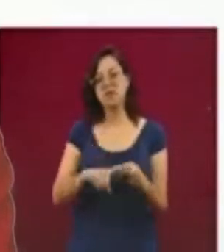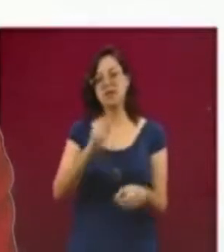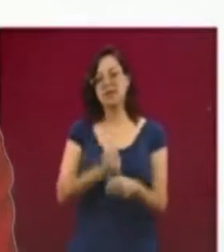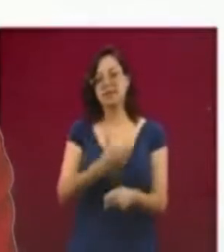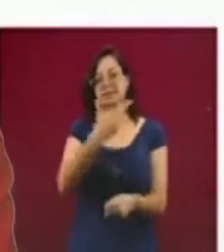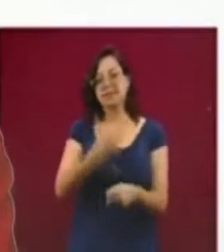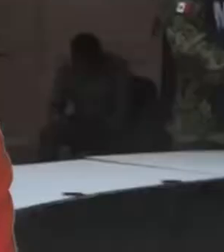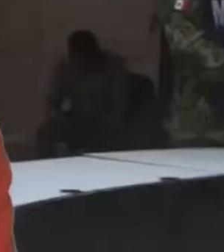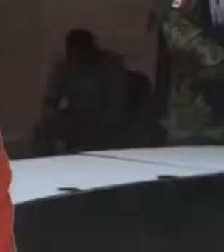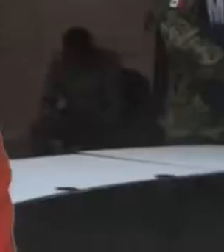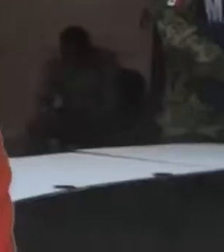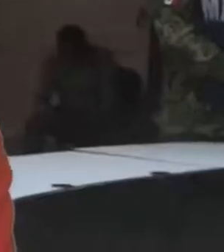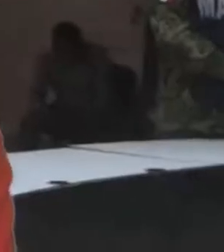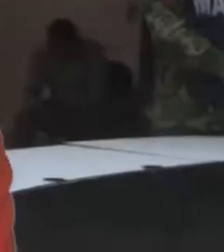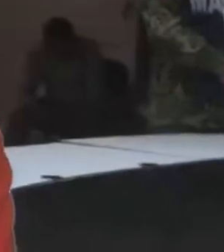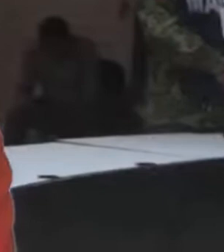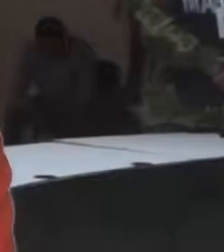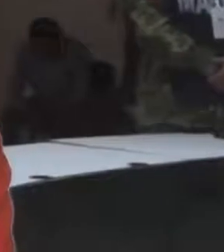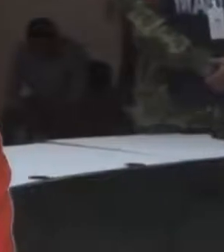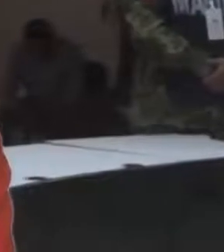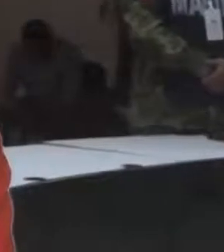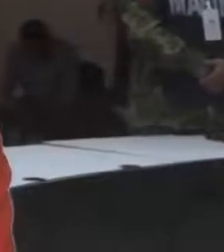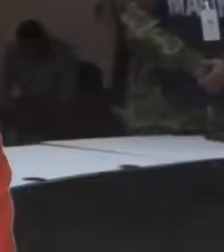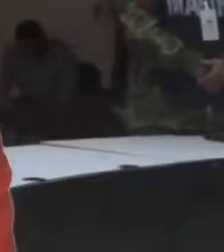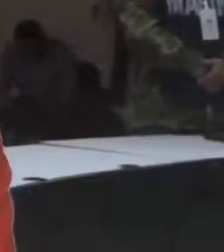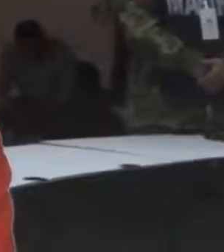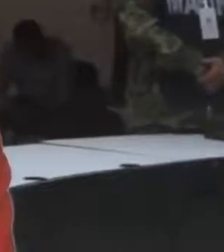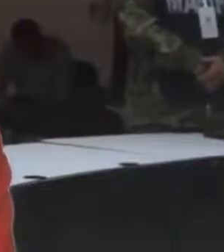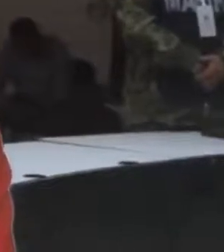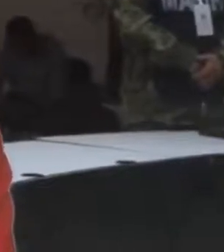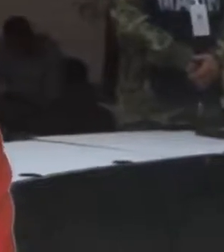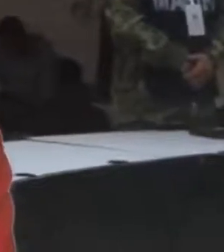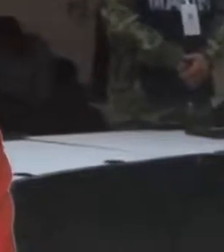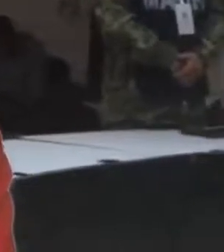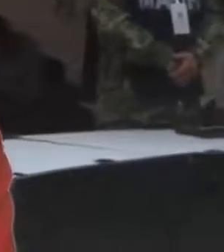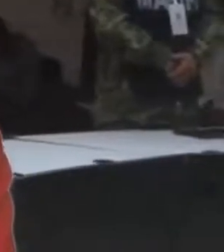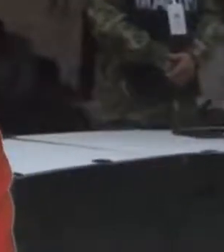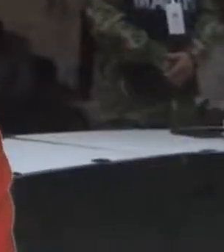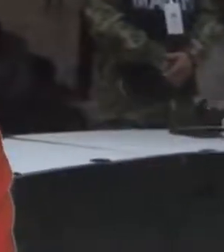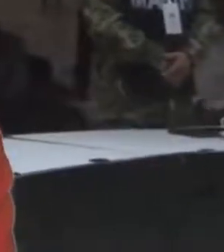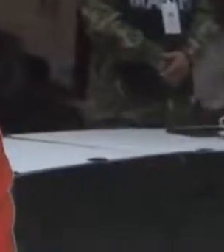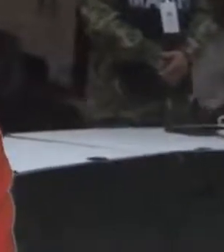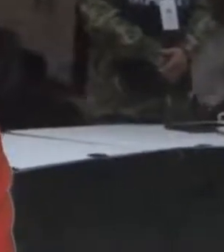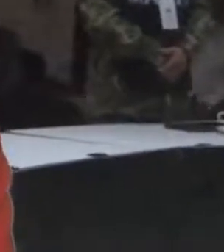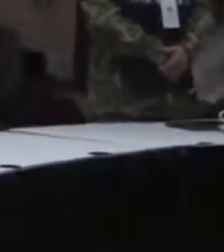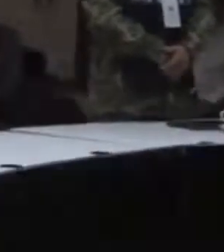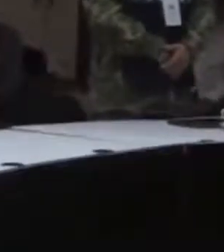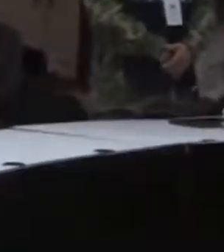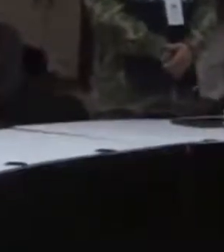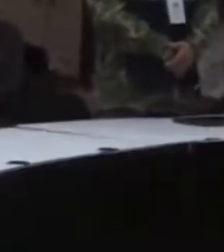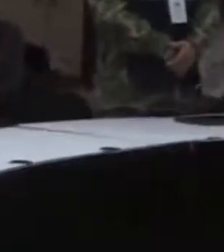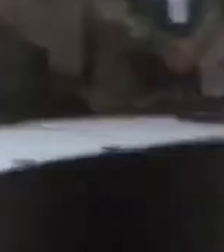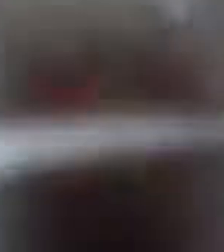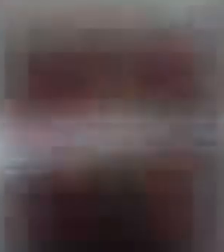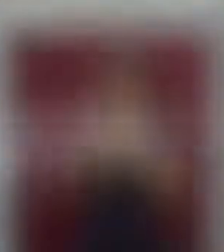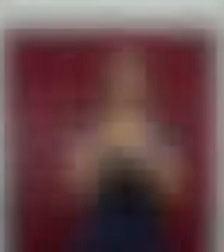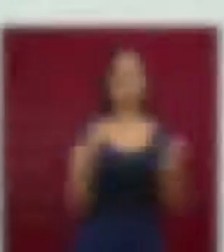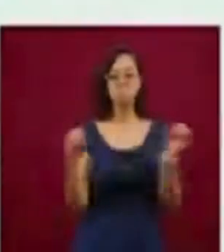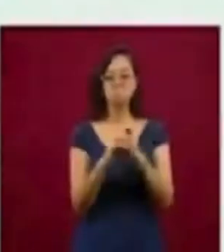chiapanecos. Chiapas se ha convertido en un ejemplo en esta lucha contra la pandemia, aseguró.